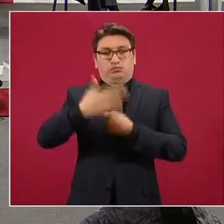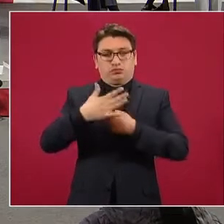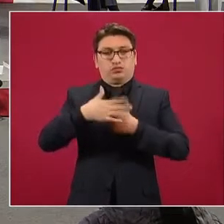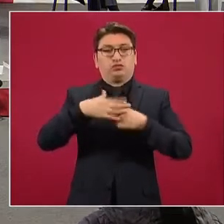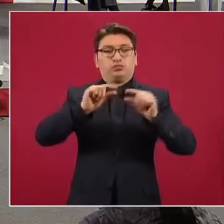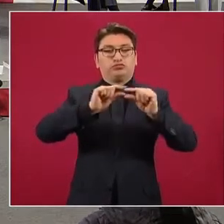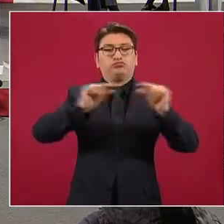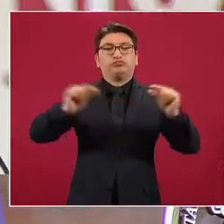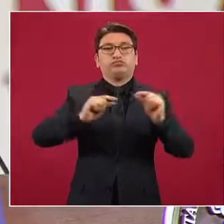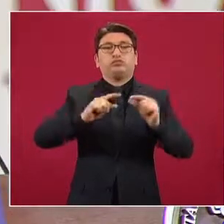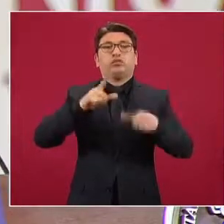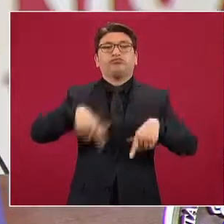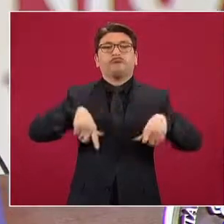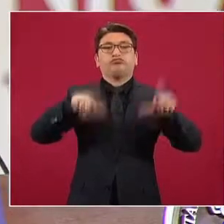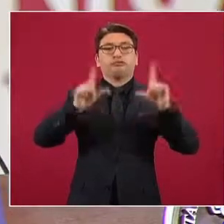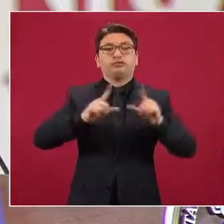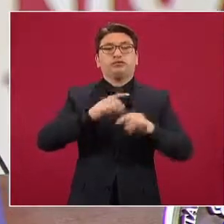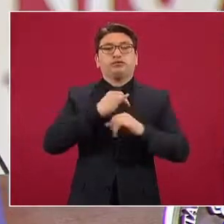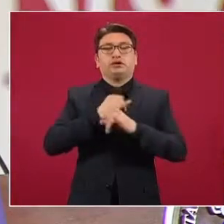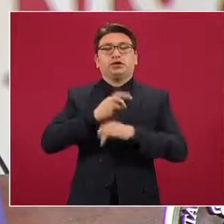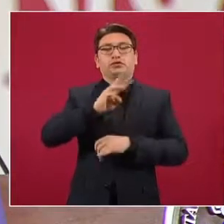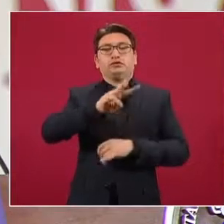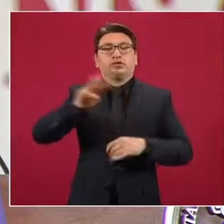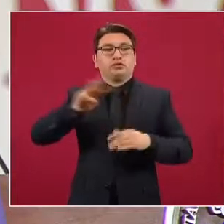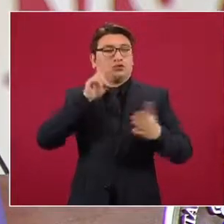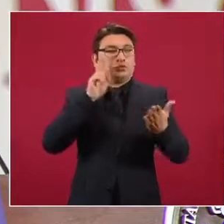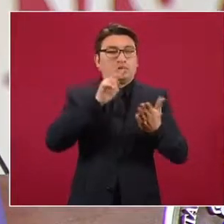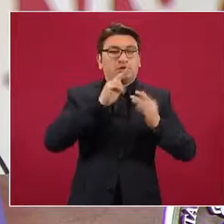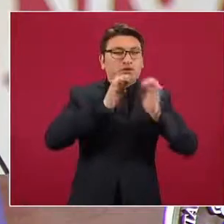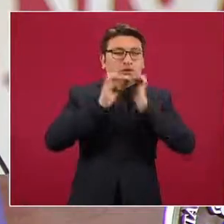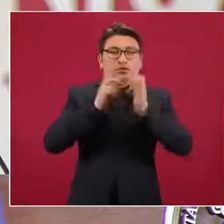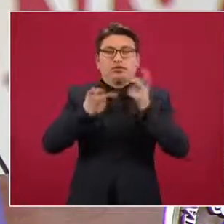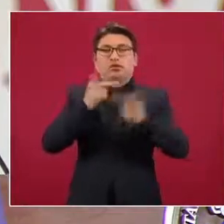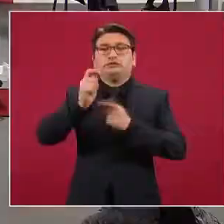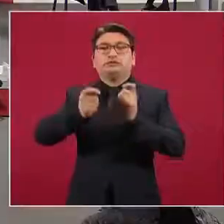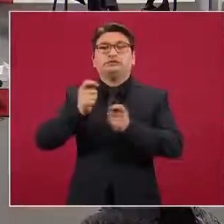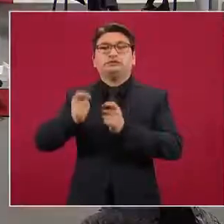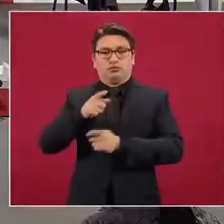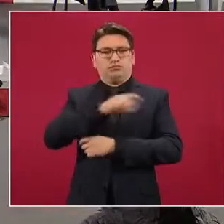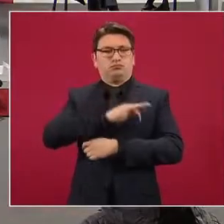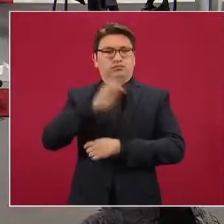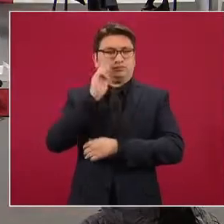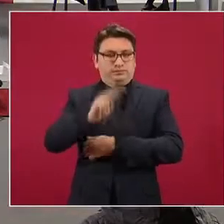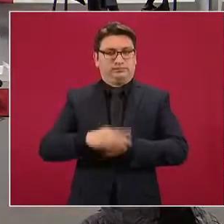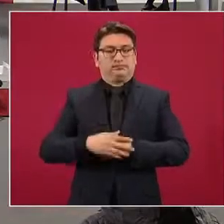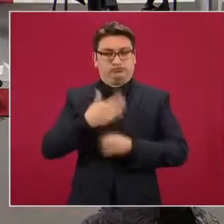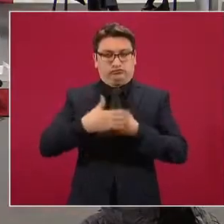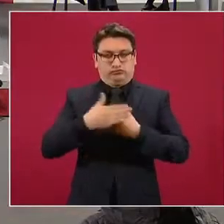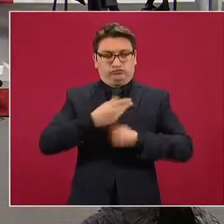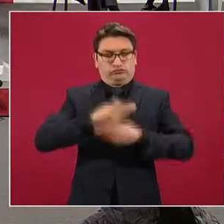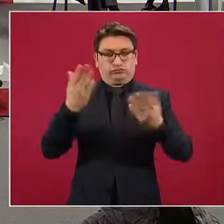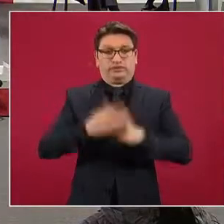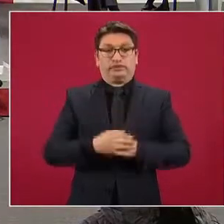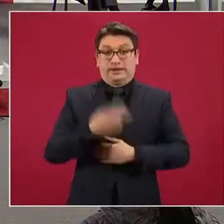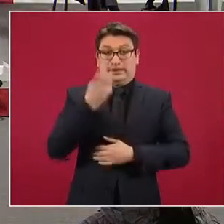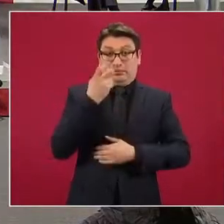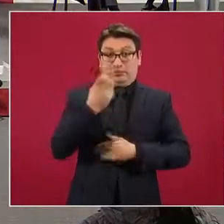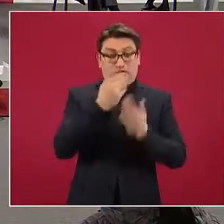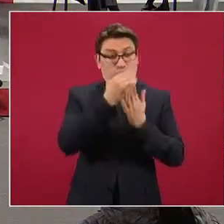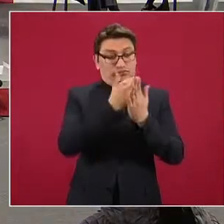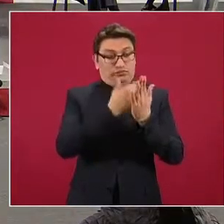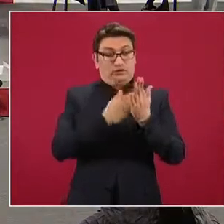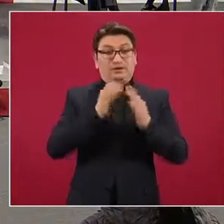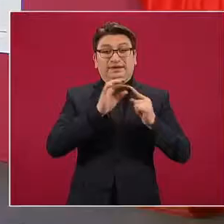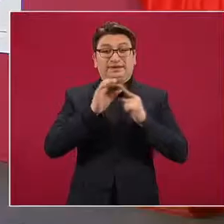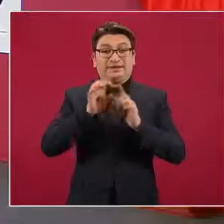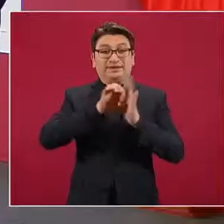la liga para que se puedan consultar estas entrevistas con los especialistas. Entonces, esta guía ética para la